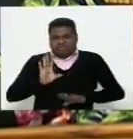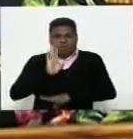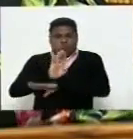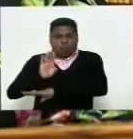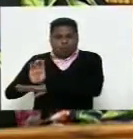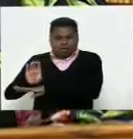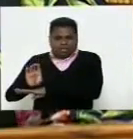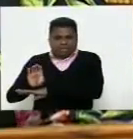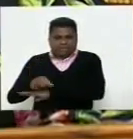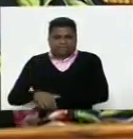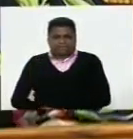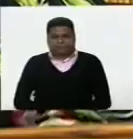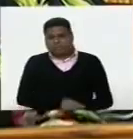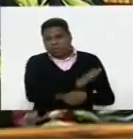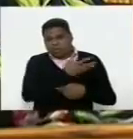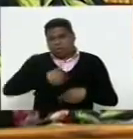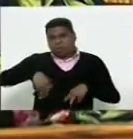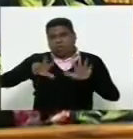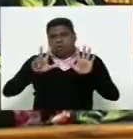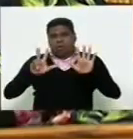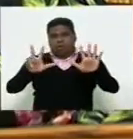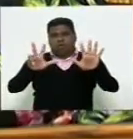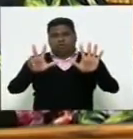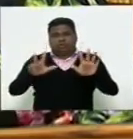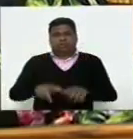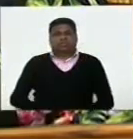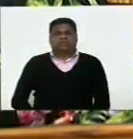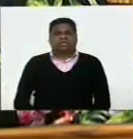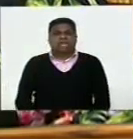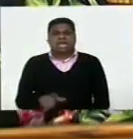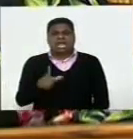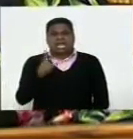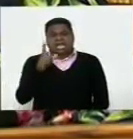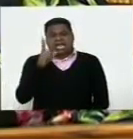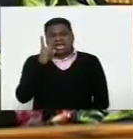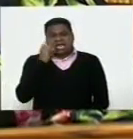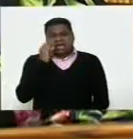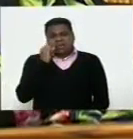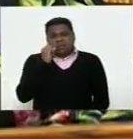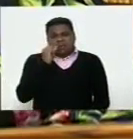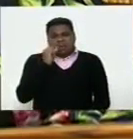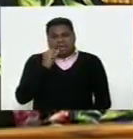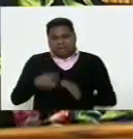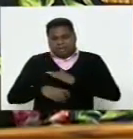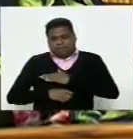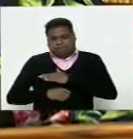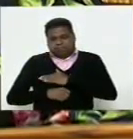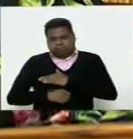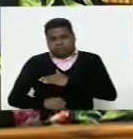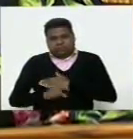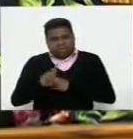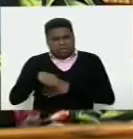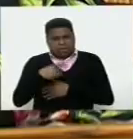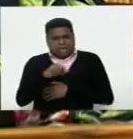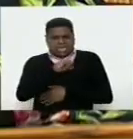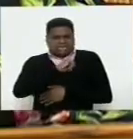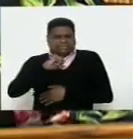emocional. 8. Las mujeres gestantes tienen derecho a que garanticen su